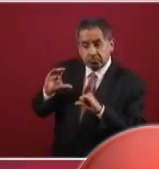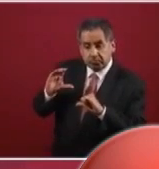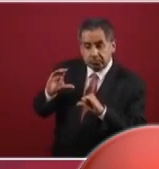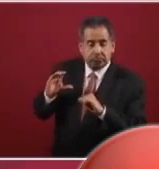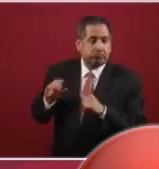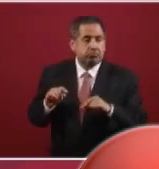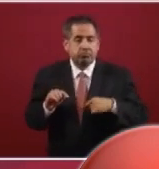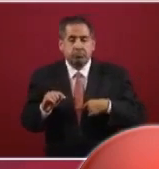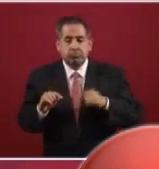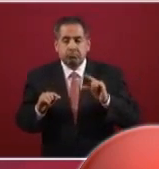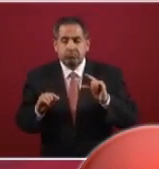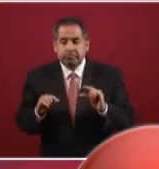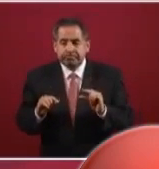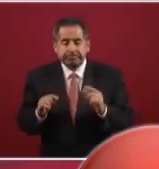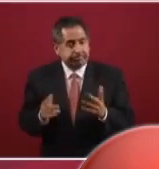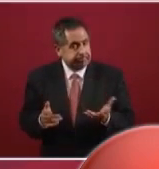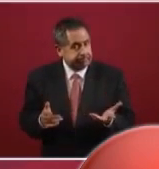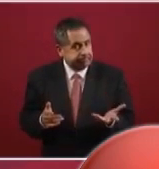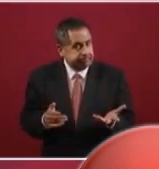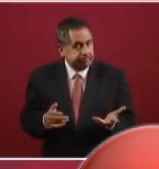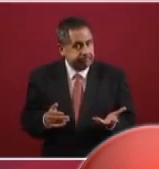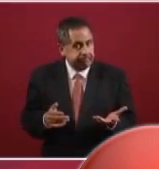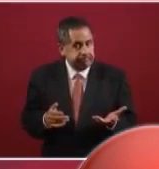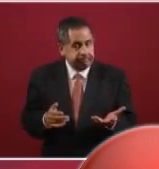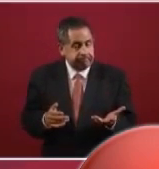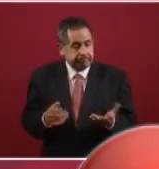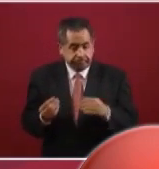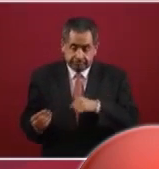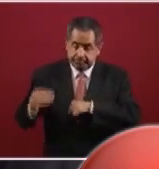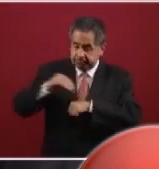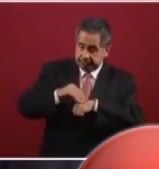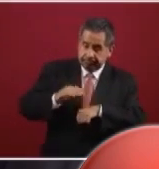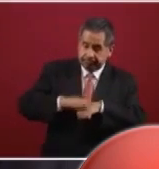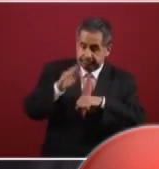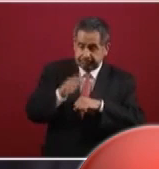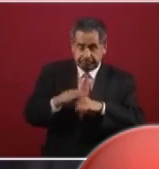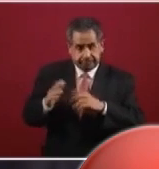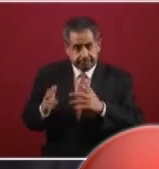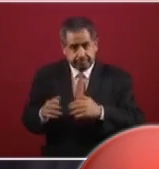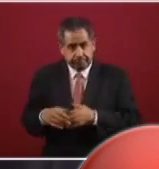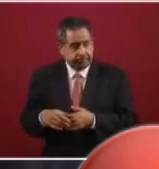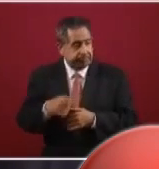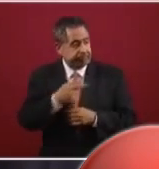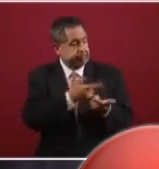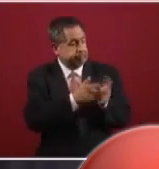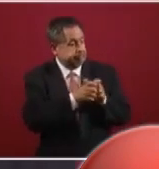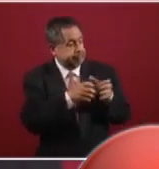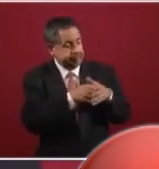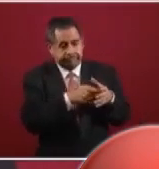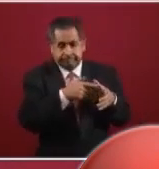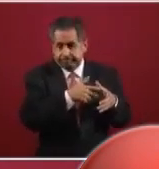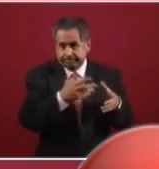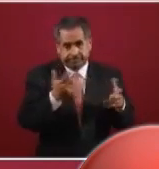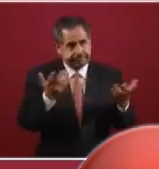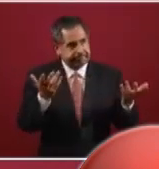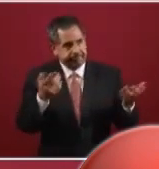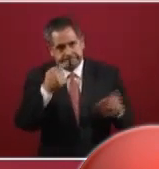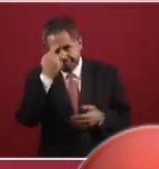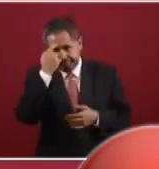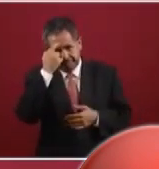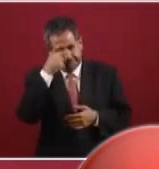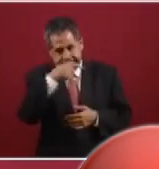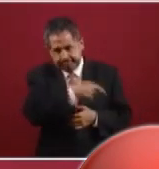Entonces, es para aplaudirles a los tecnócratas, a